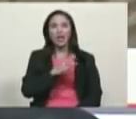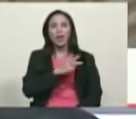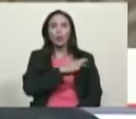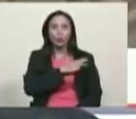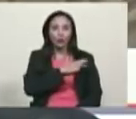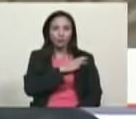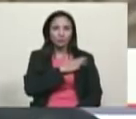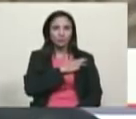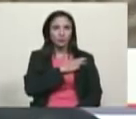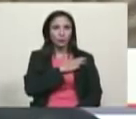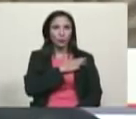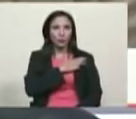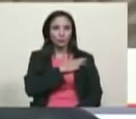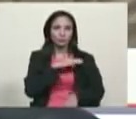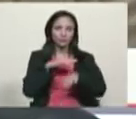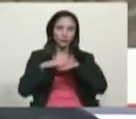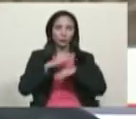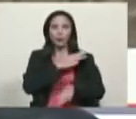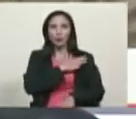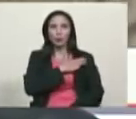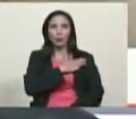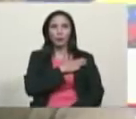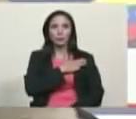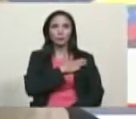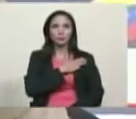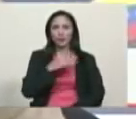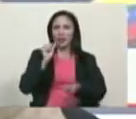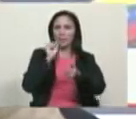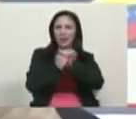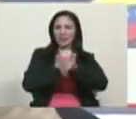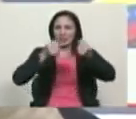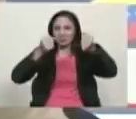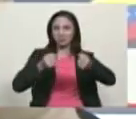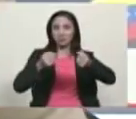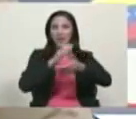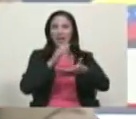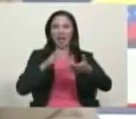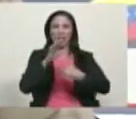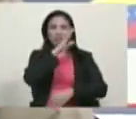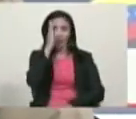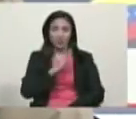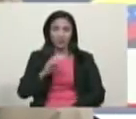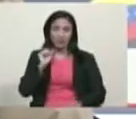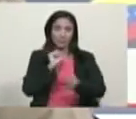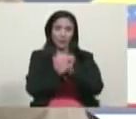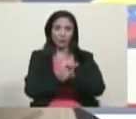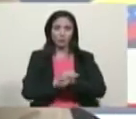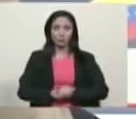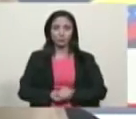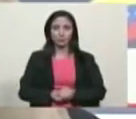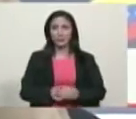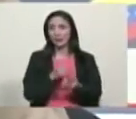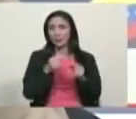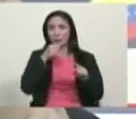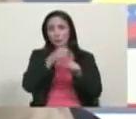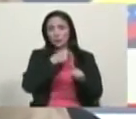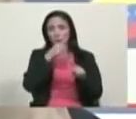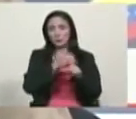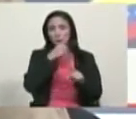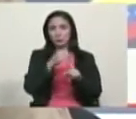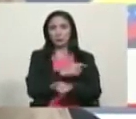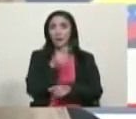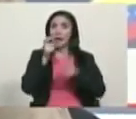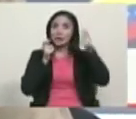injusta en una mazmorra de una cárcel del Brasil. Es una batalla.